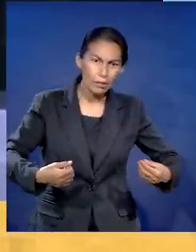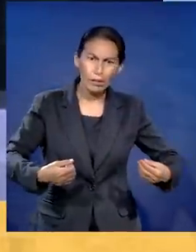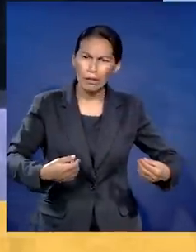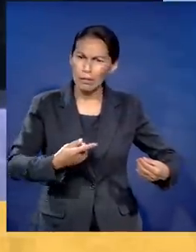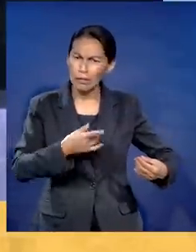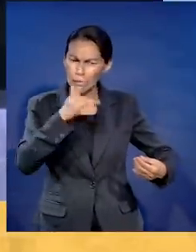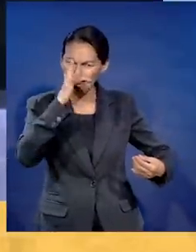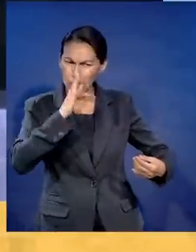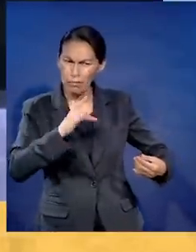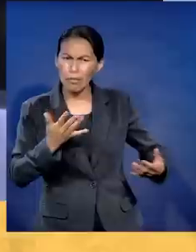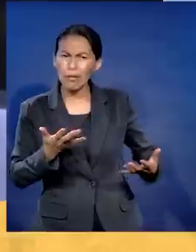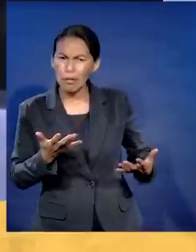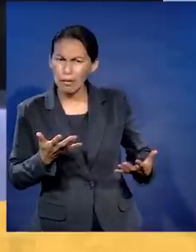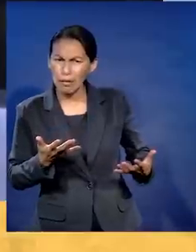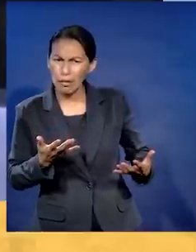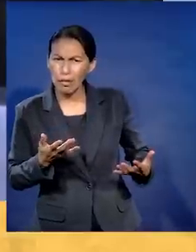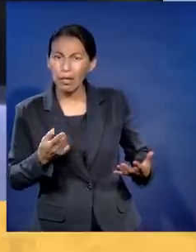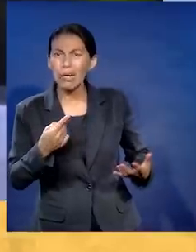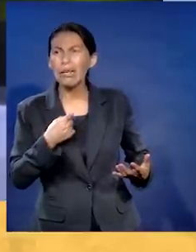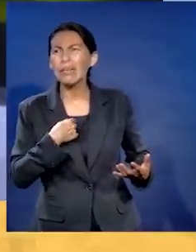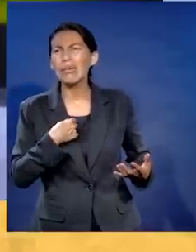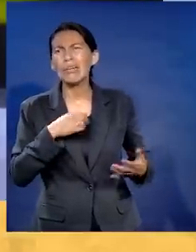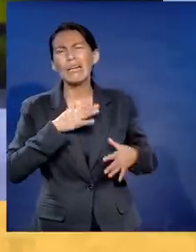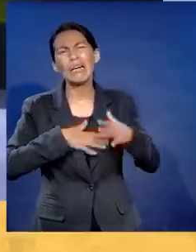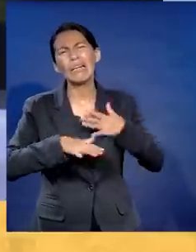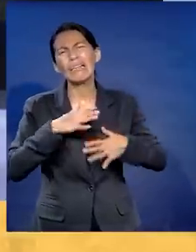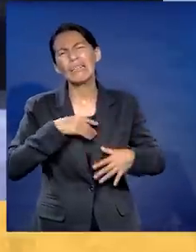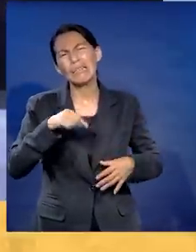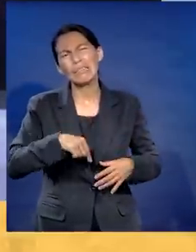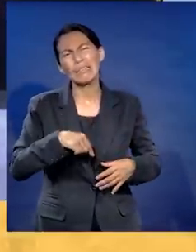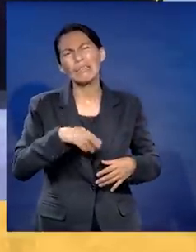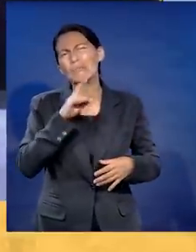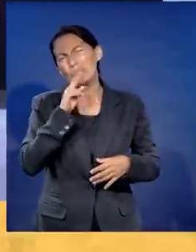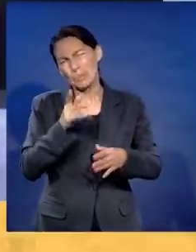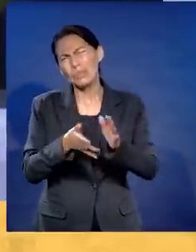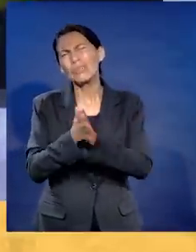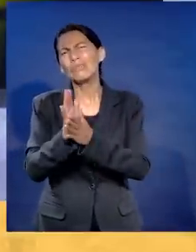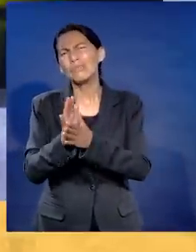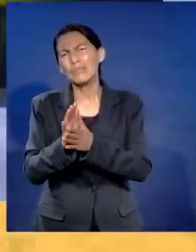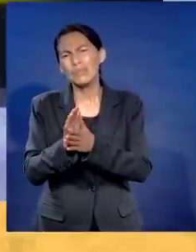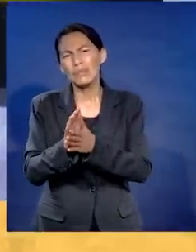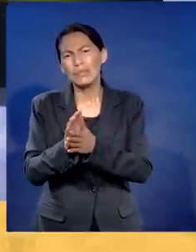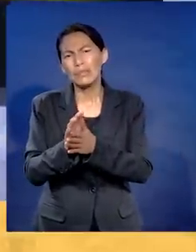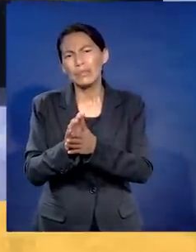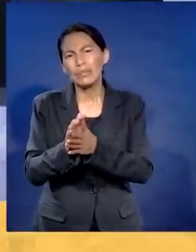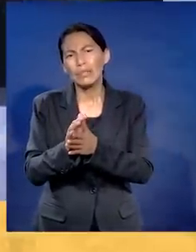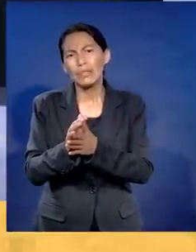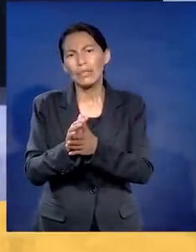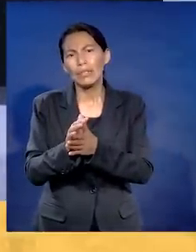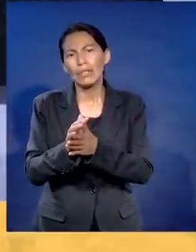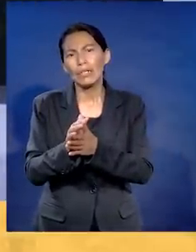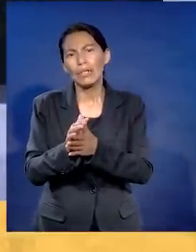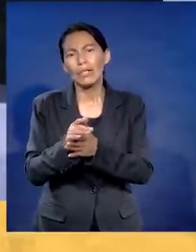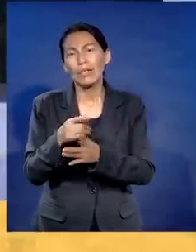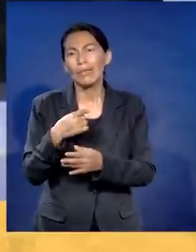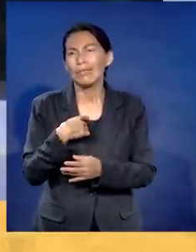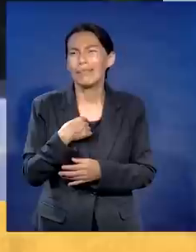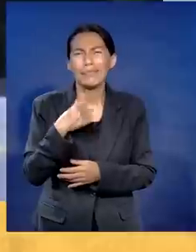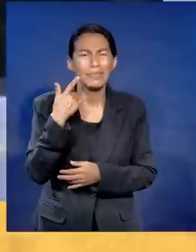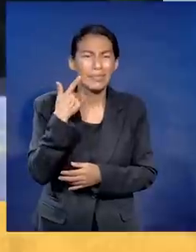Y yo la veo y dije, ¿y ahora, mi amor, por qué tan arreglada? Dice, ya me cansé de estar en la casa,